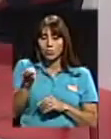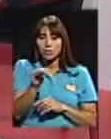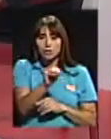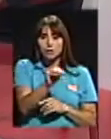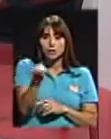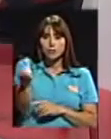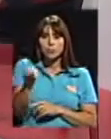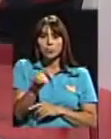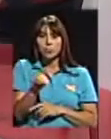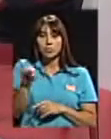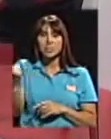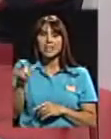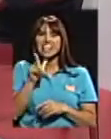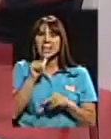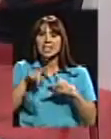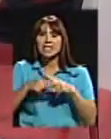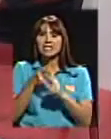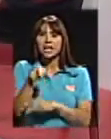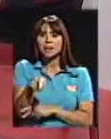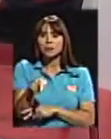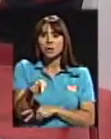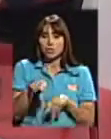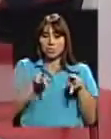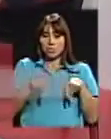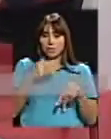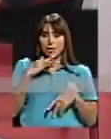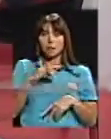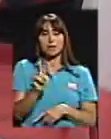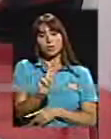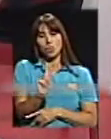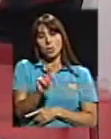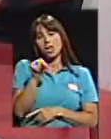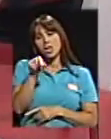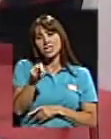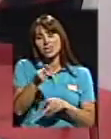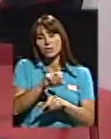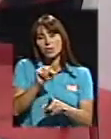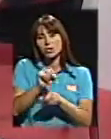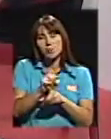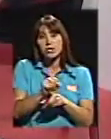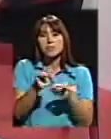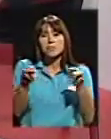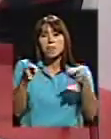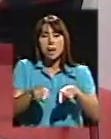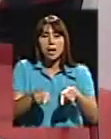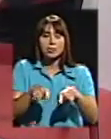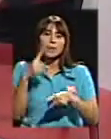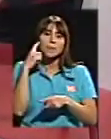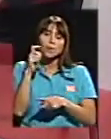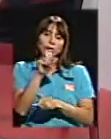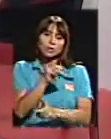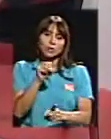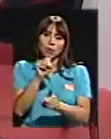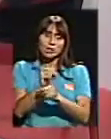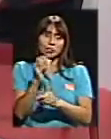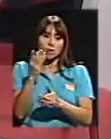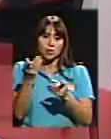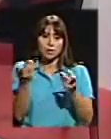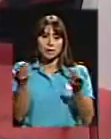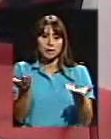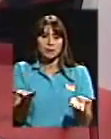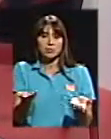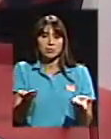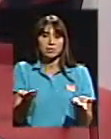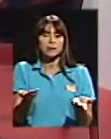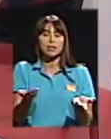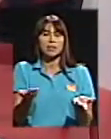los malos, ¿verdad? Sino que de esos flujos se dan simplemente porque hay circunstancias para que se den. ¿Y